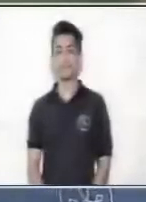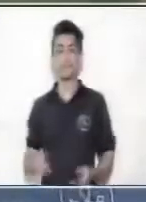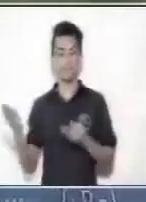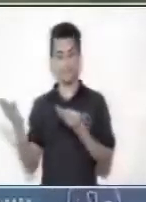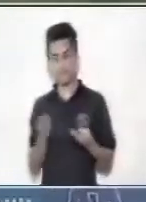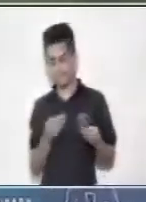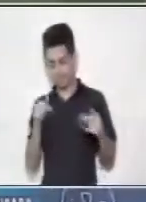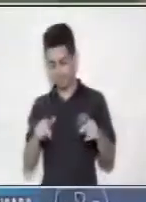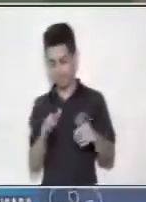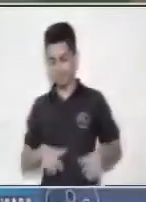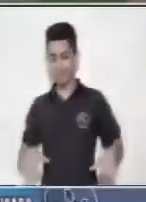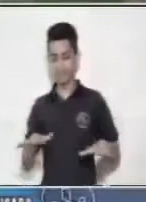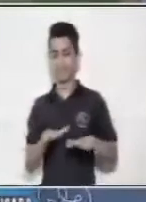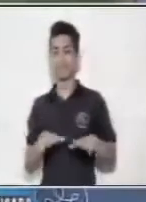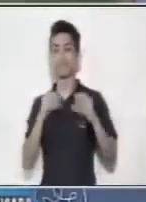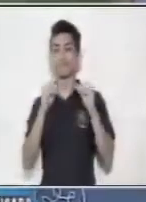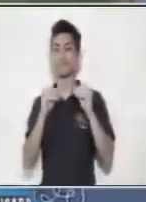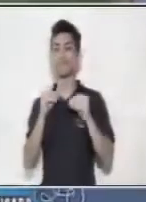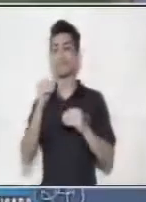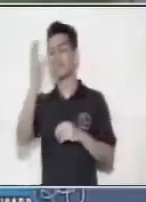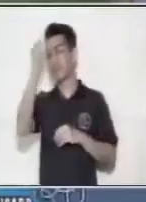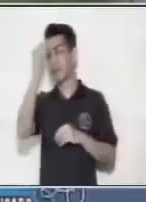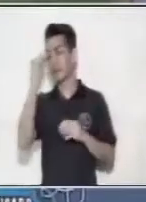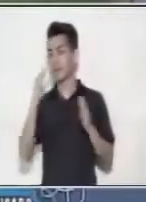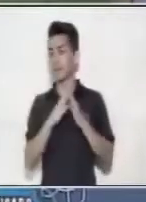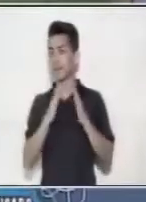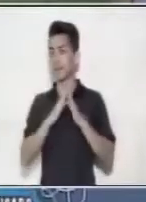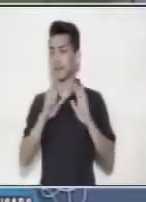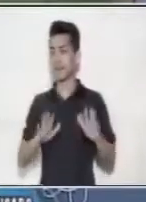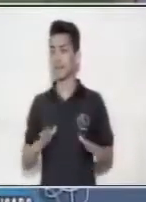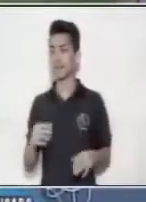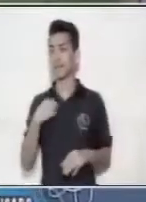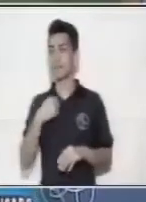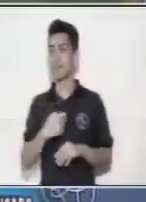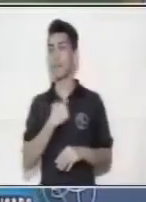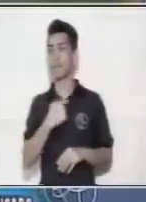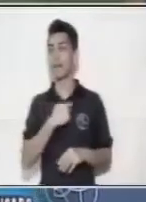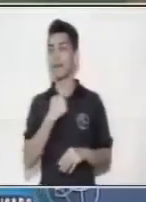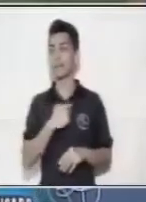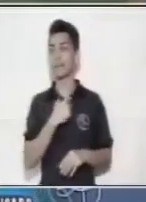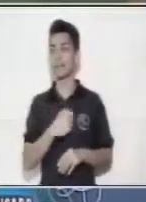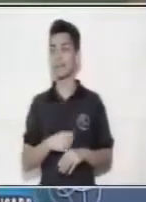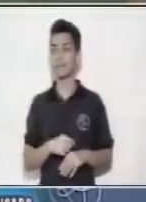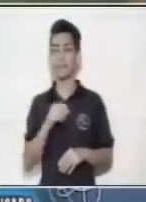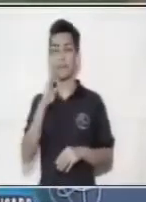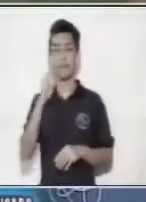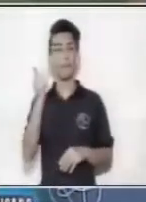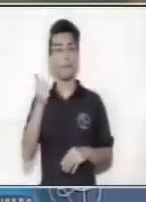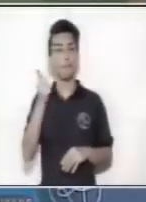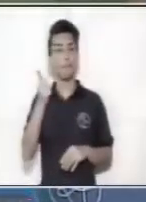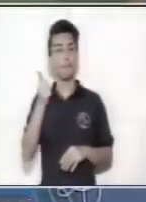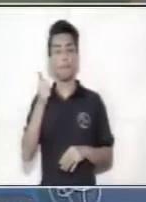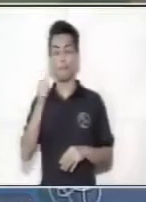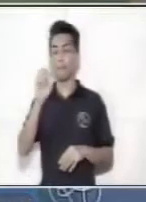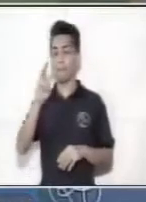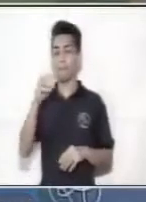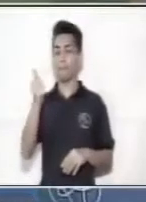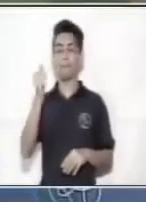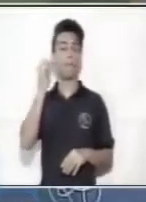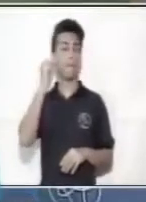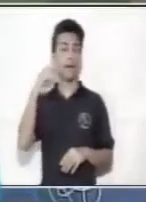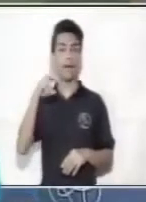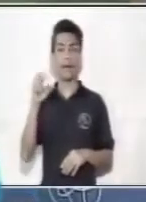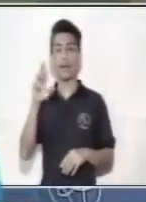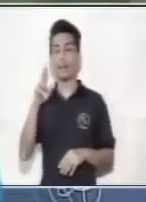Bienvenidos a este espacio educativo Aprendo en Casa. Soy el profesor Banner Axip y en esta oportunidad desarrollaré